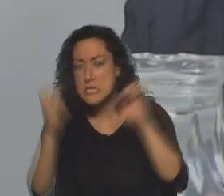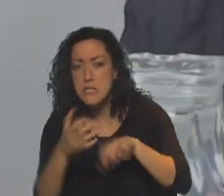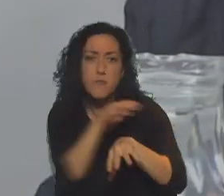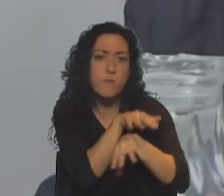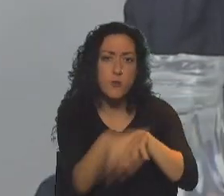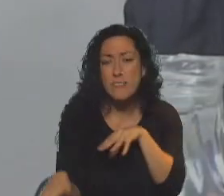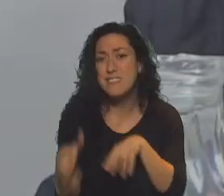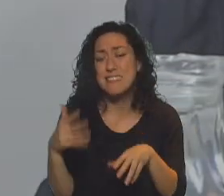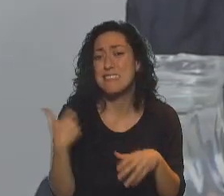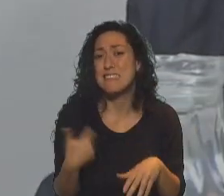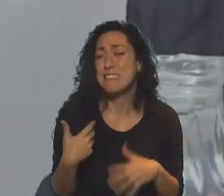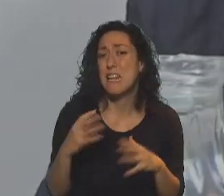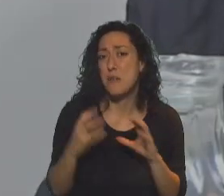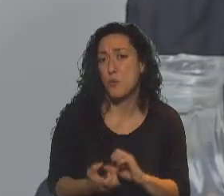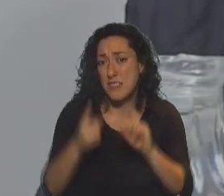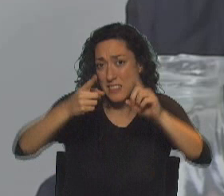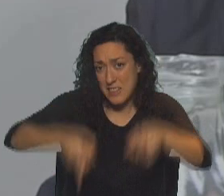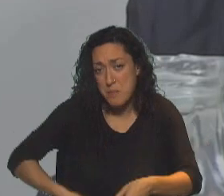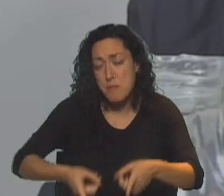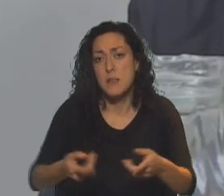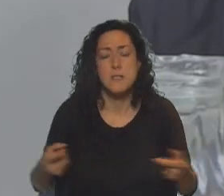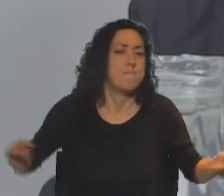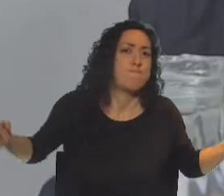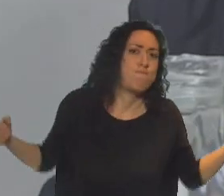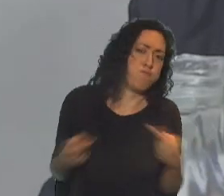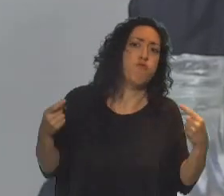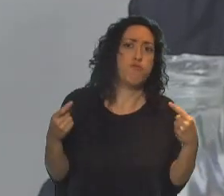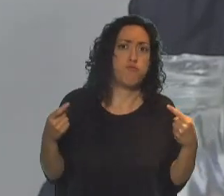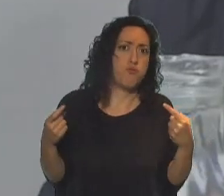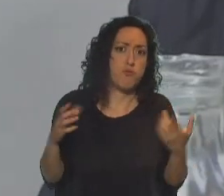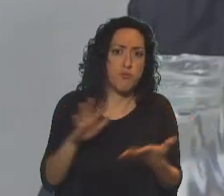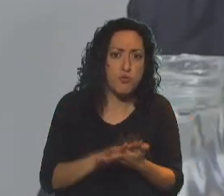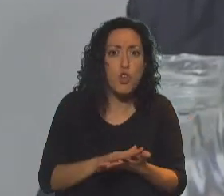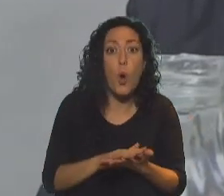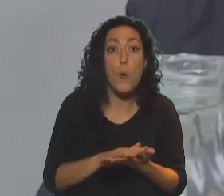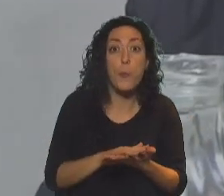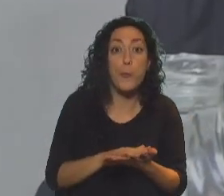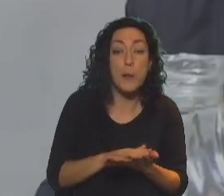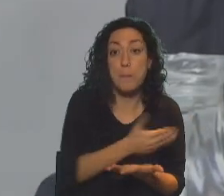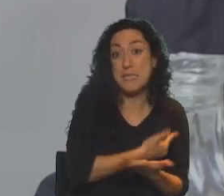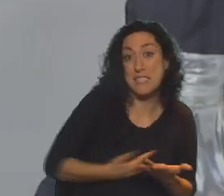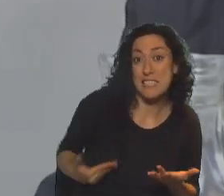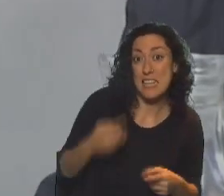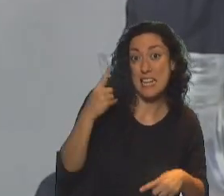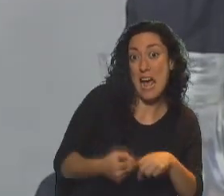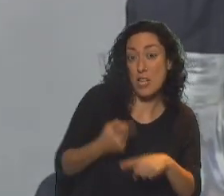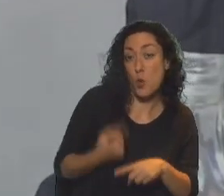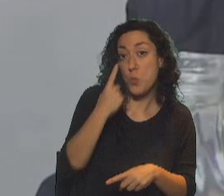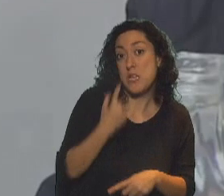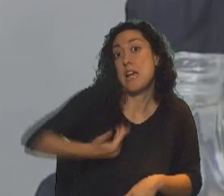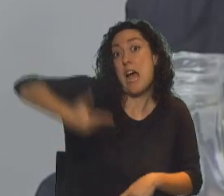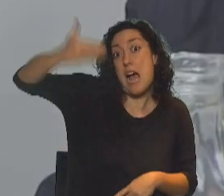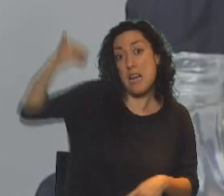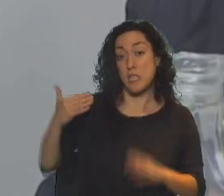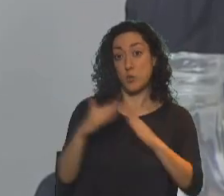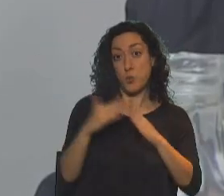y había una oposición muy feroz. A Hipólito Yrigoyen habían hecho un acto el día anterior en la puerta de la